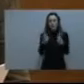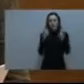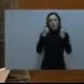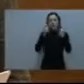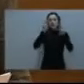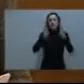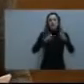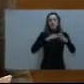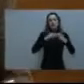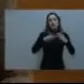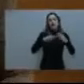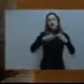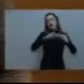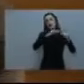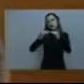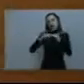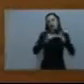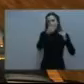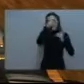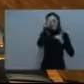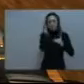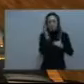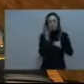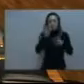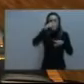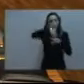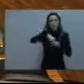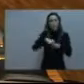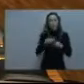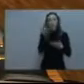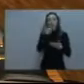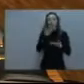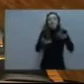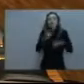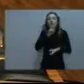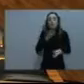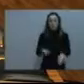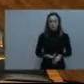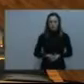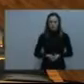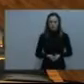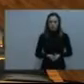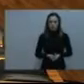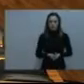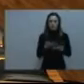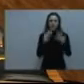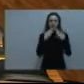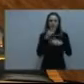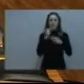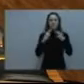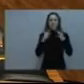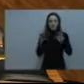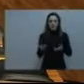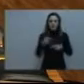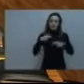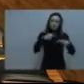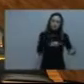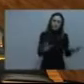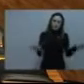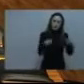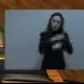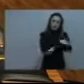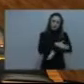igualdad de género en los centros docentes? Gracias, señoría. Para la respuesta tiene la palabra el Consejo de